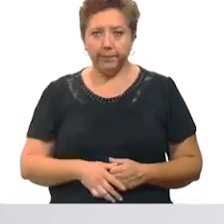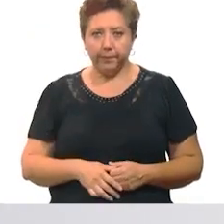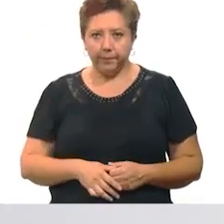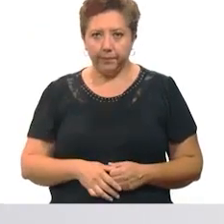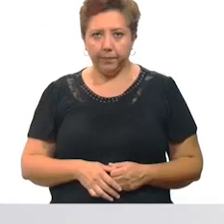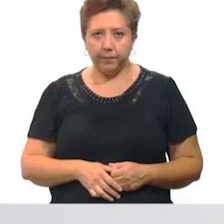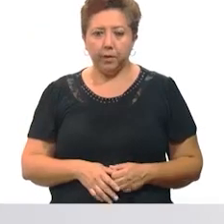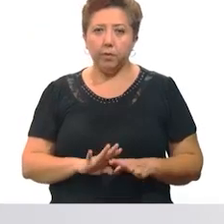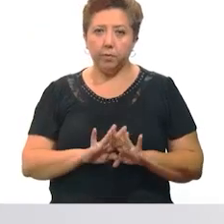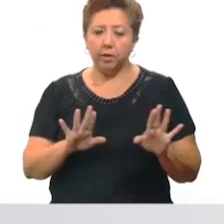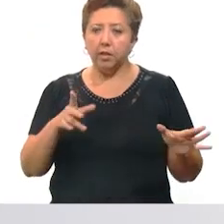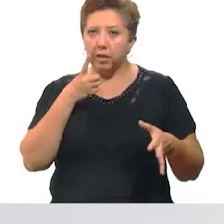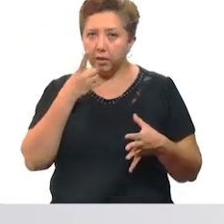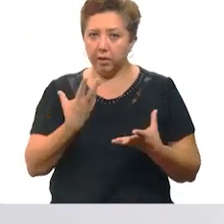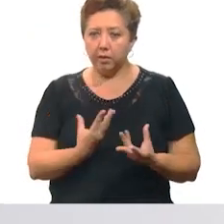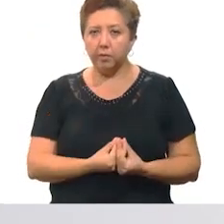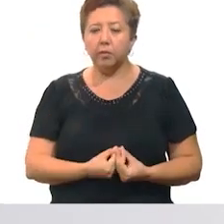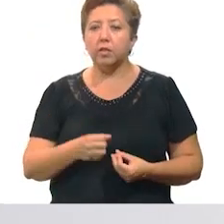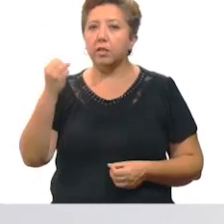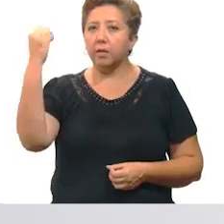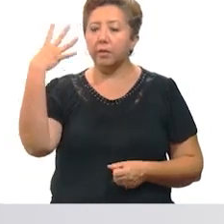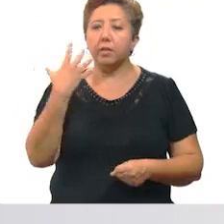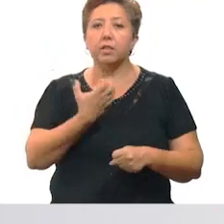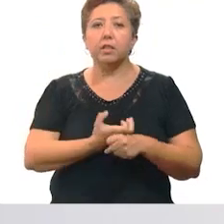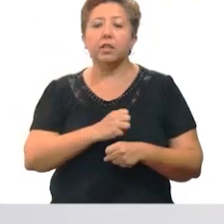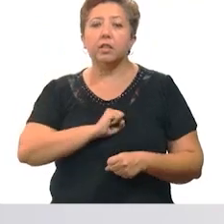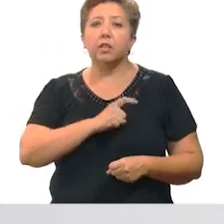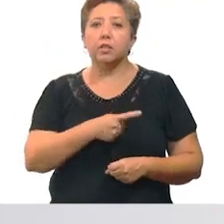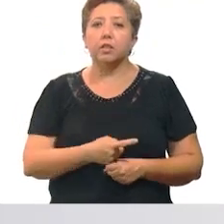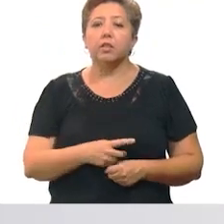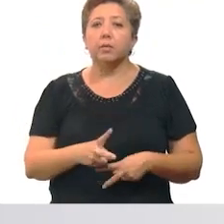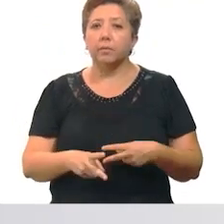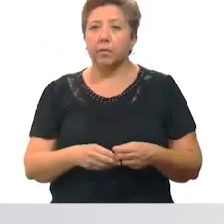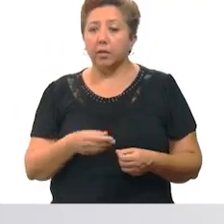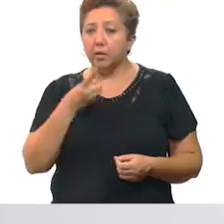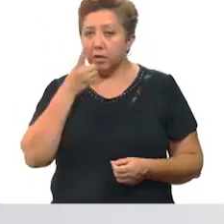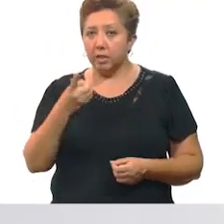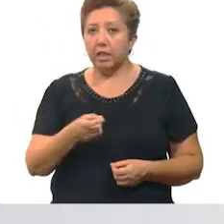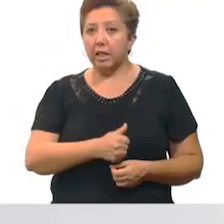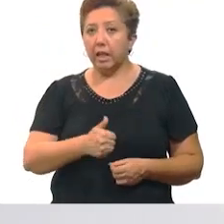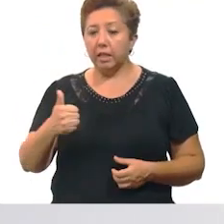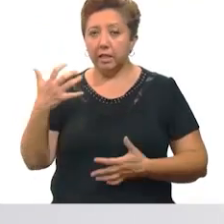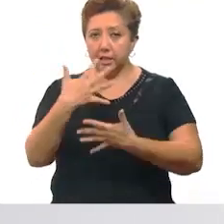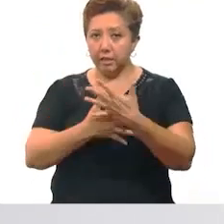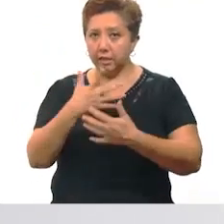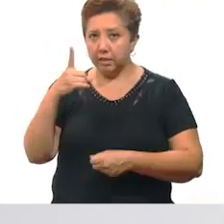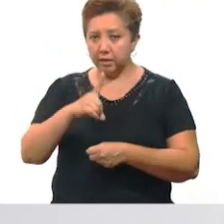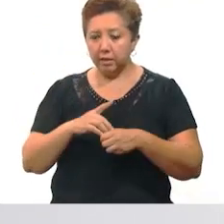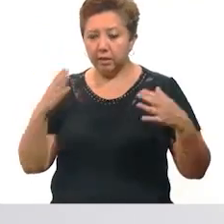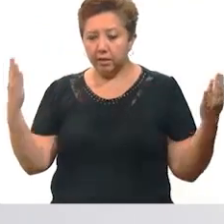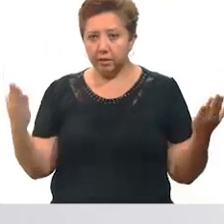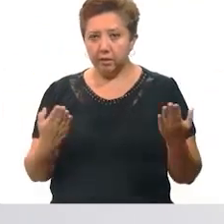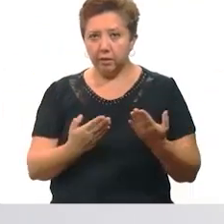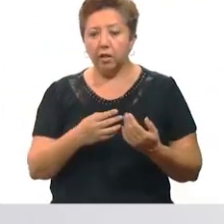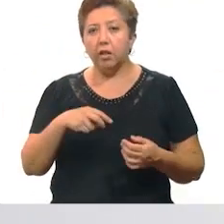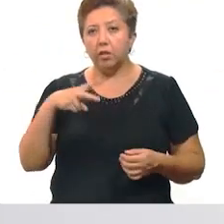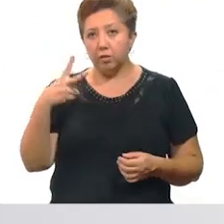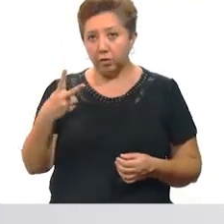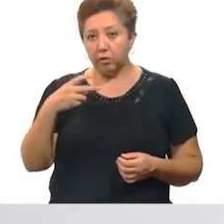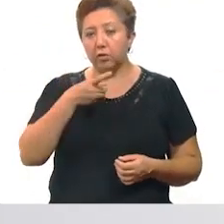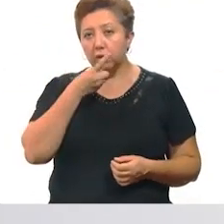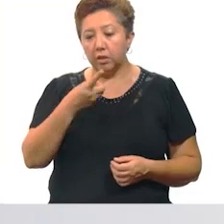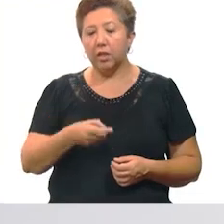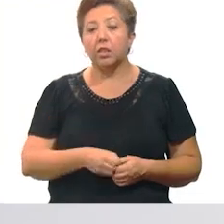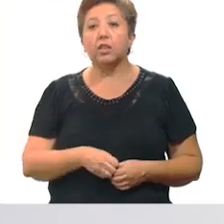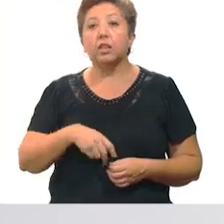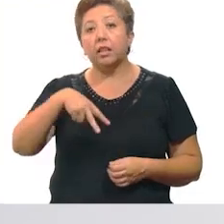naranja. Como hemos informado, el semáforo estatal de salud se va a dar a conocer cada 15 días con la finalidad de homologar